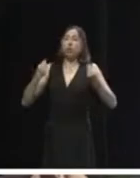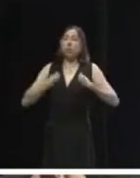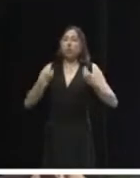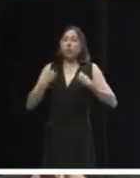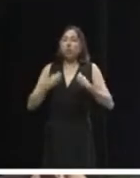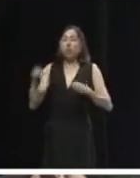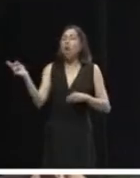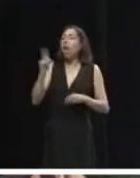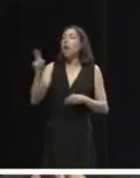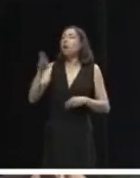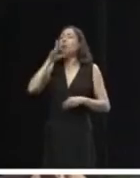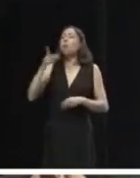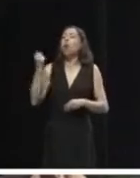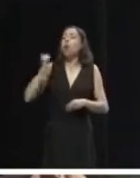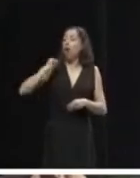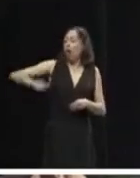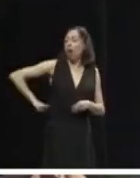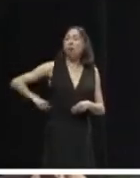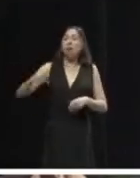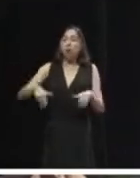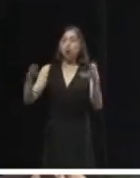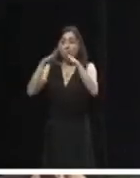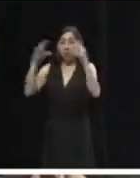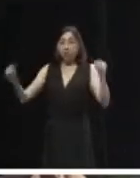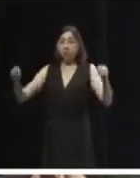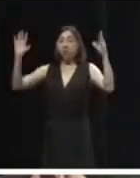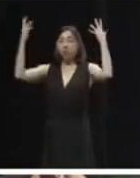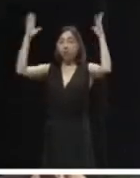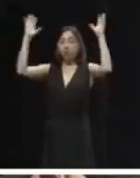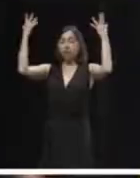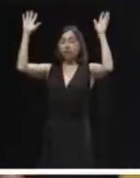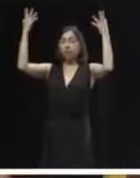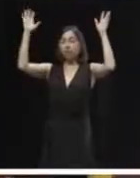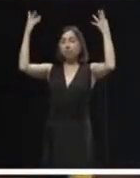de los señoritos en Andalucía! ¡Votemos con ilusión! Y mirad,